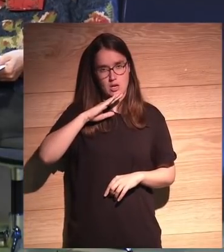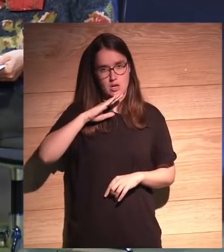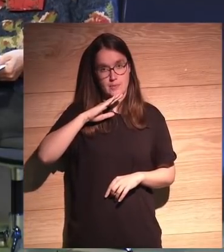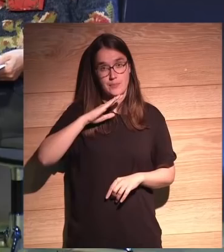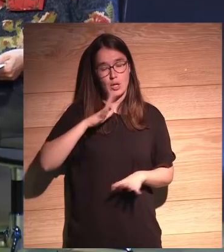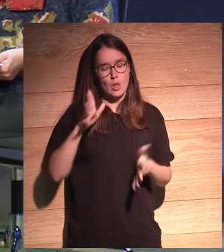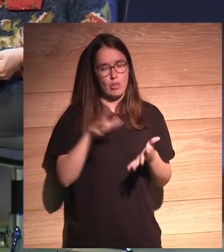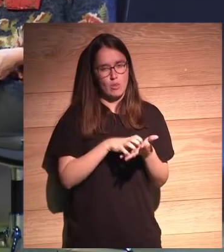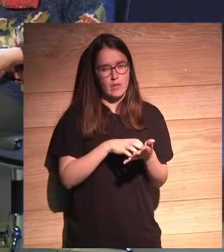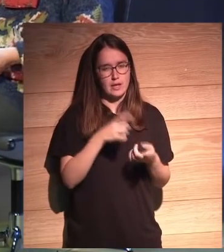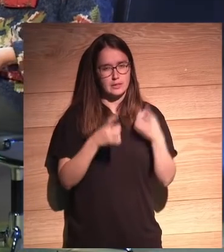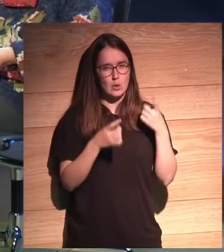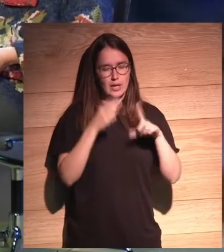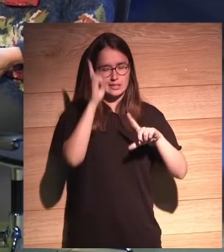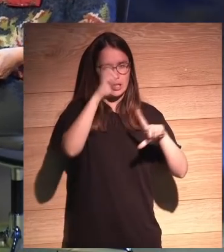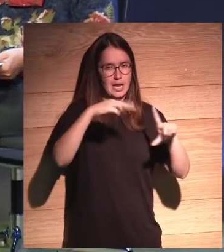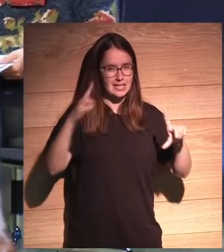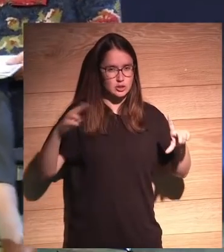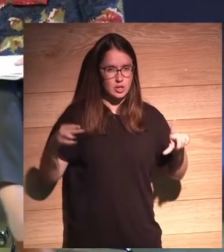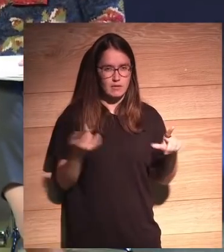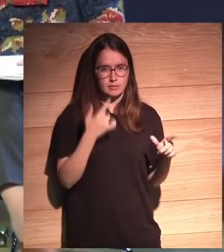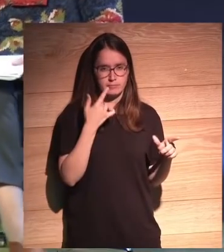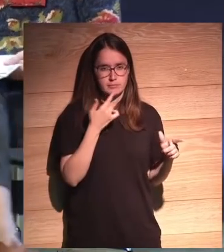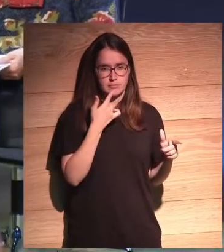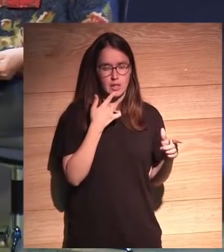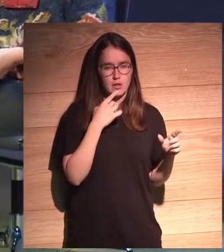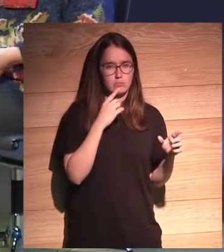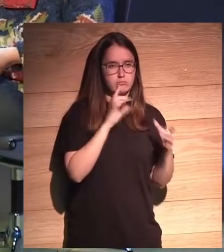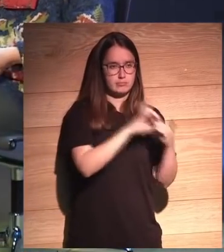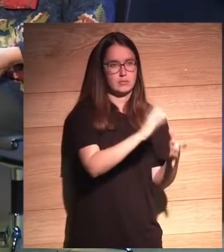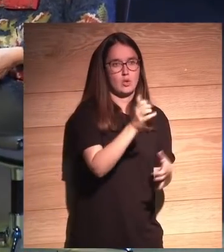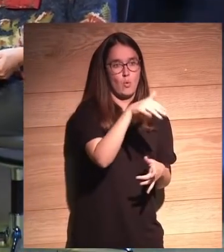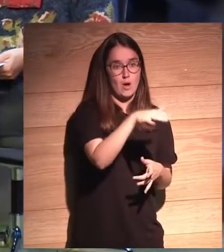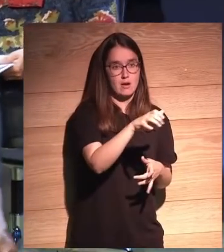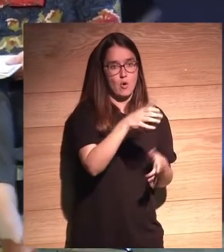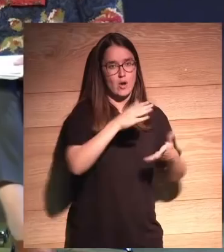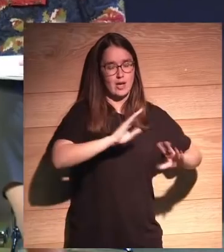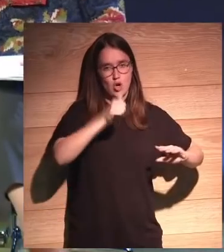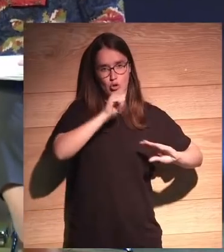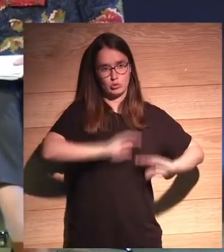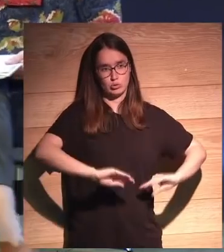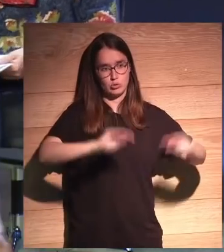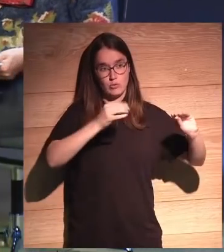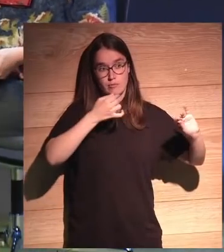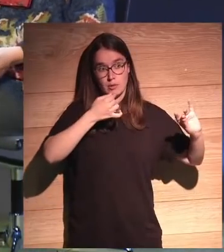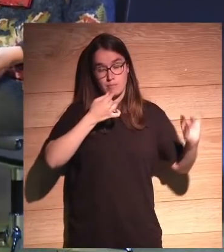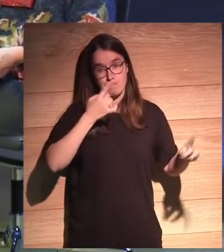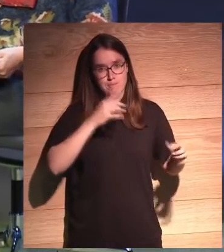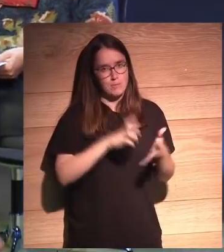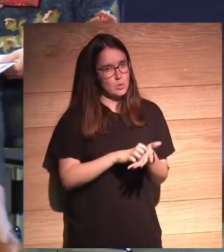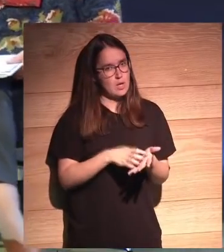dudas. Algunas de las obras consideradas de Juan de Juanes o del hijo de Juan de Juanes,